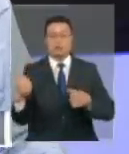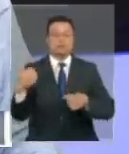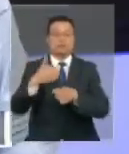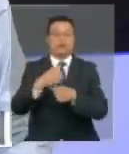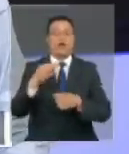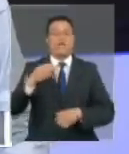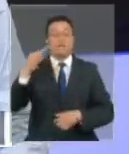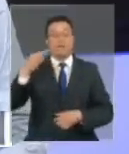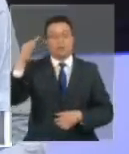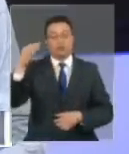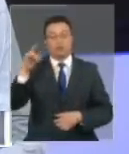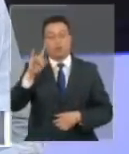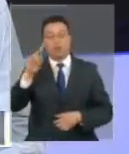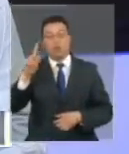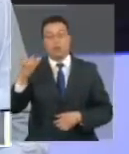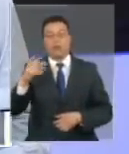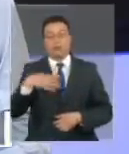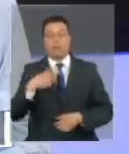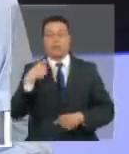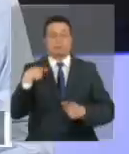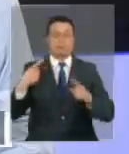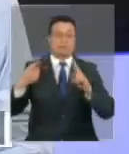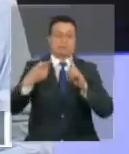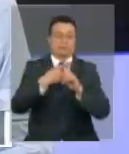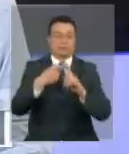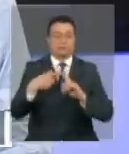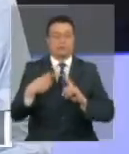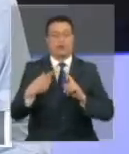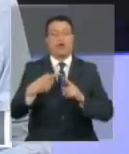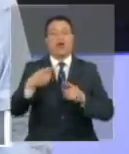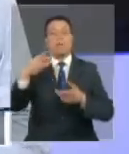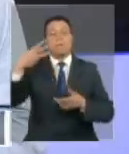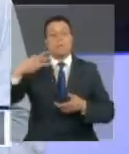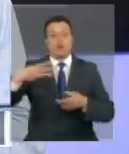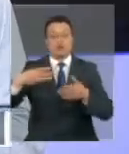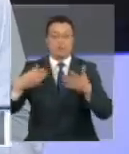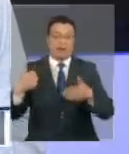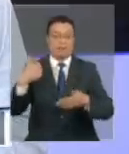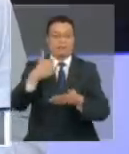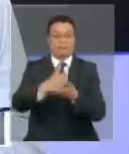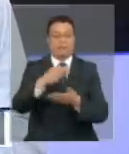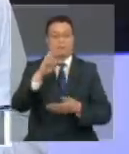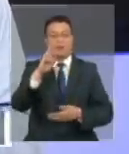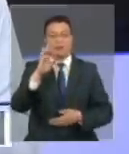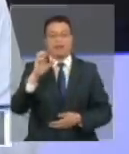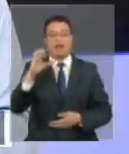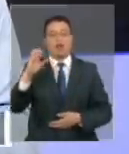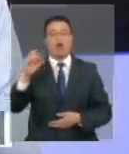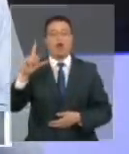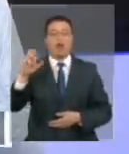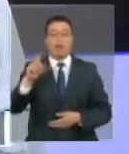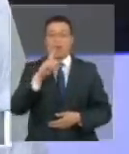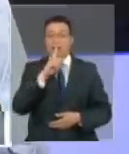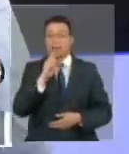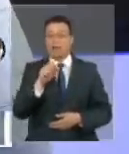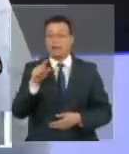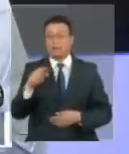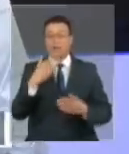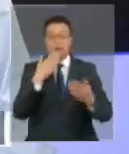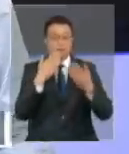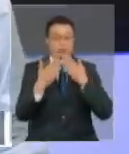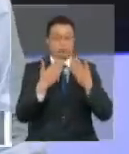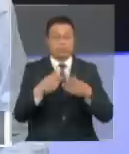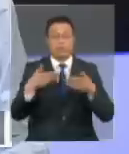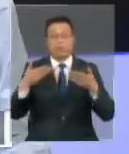deportistas no tienen la posibilidad de desarrollarlo de manera digna, porque todos los recintos deportivos que dejamos instalados de